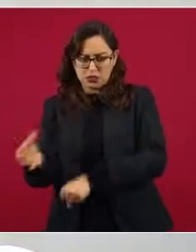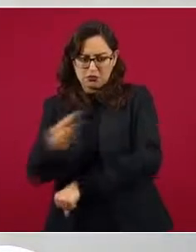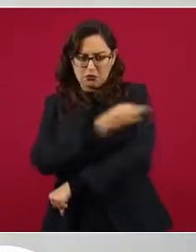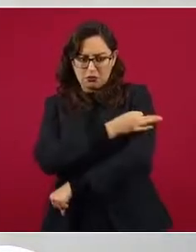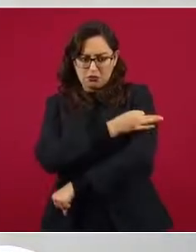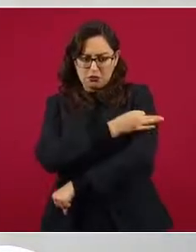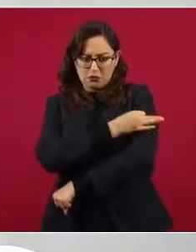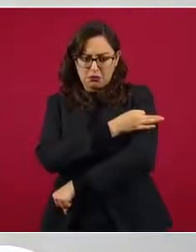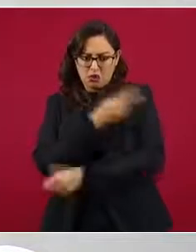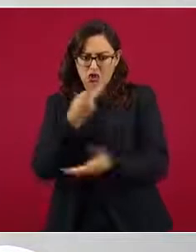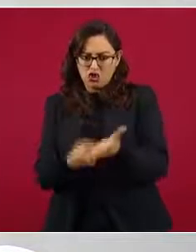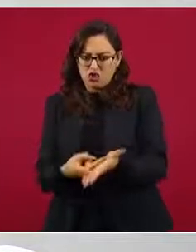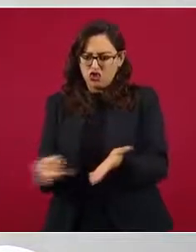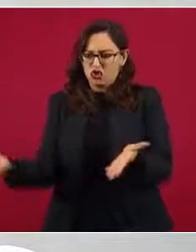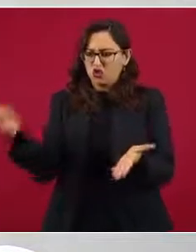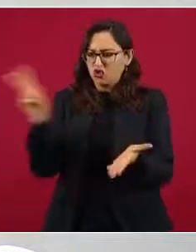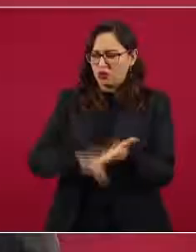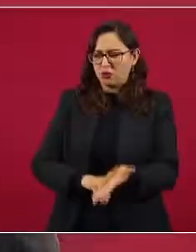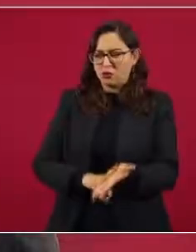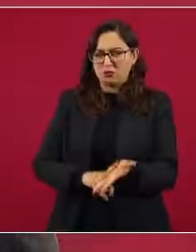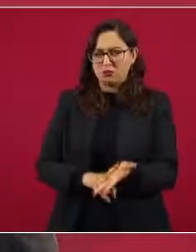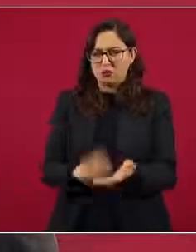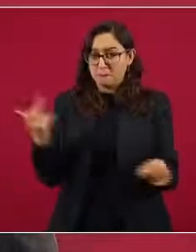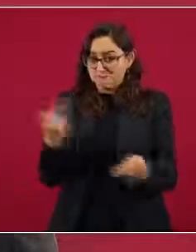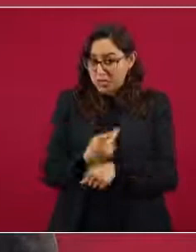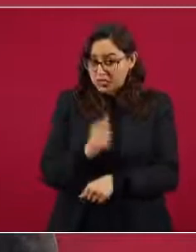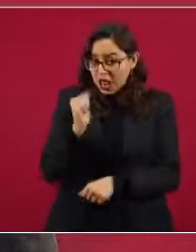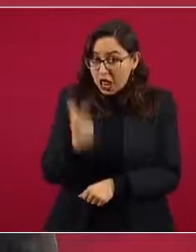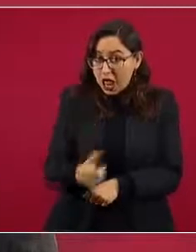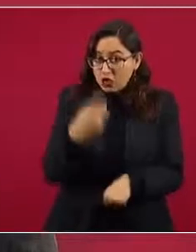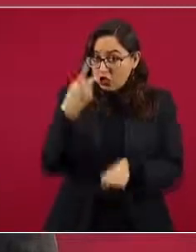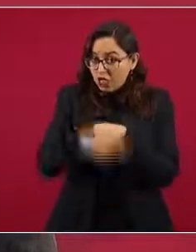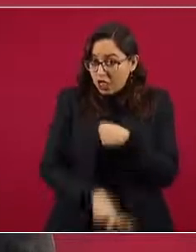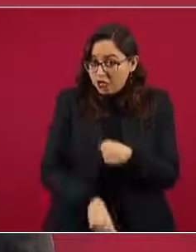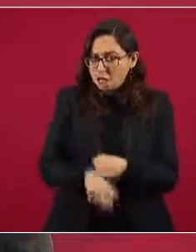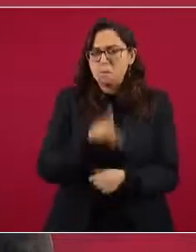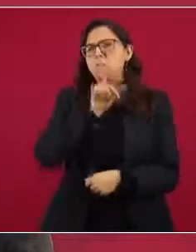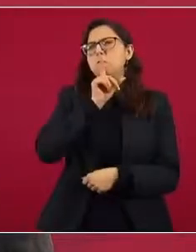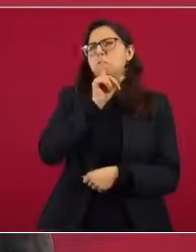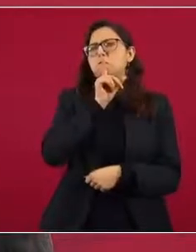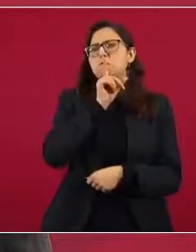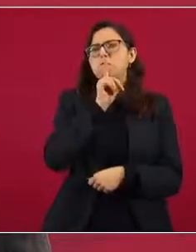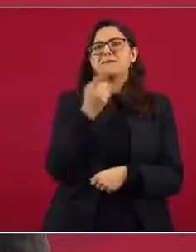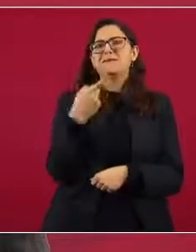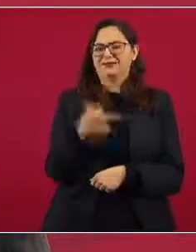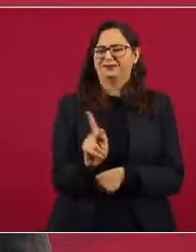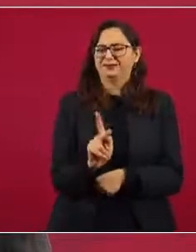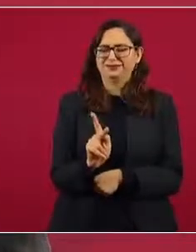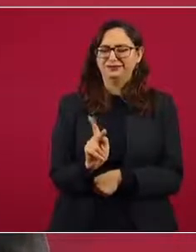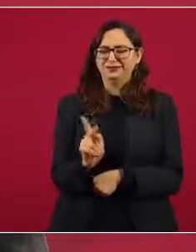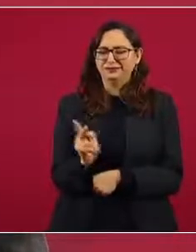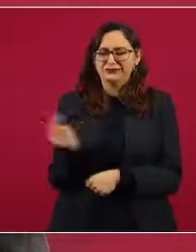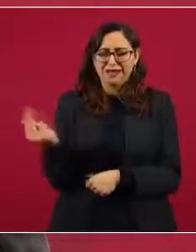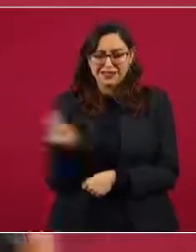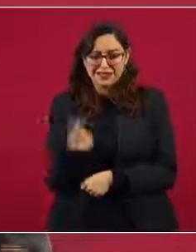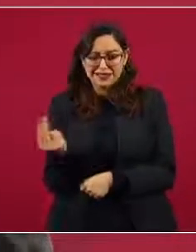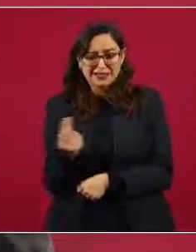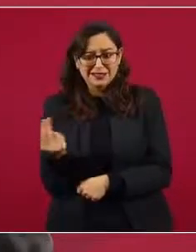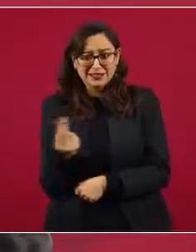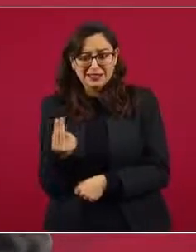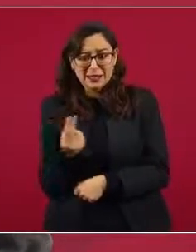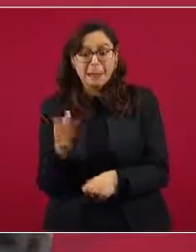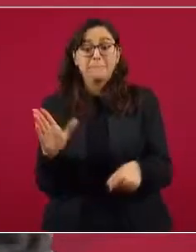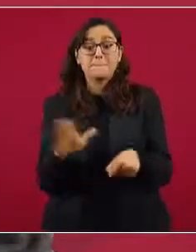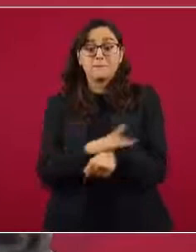pero se vuelve innecesario, en el sentido de que la mayoría de las vacunas que hasta el momento